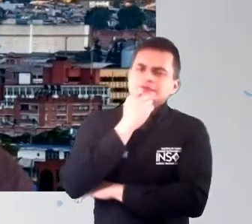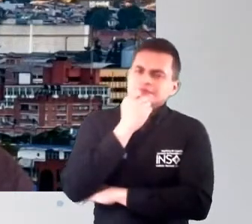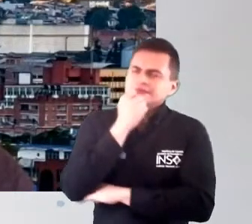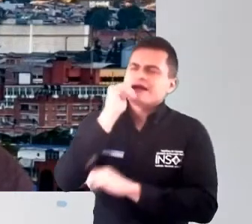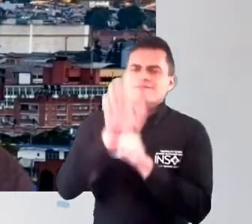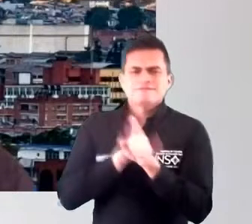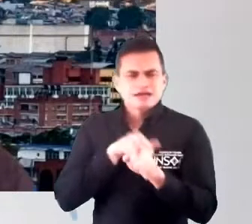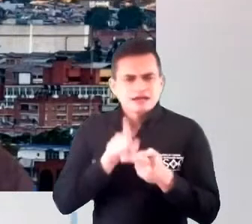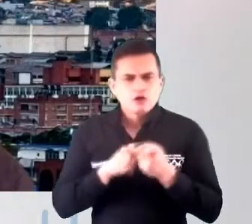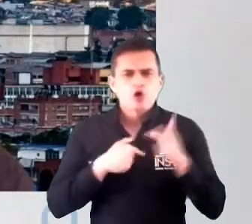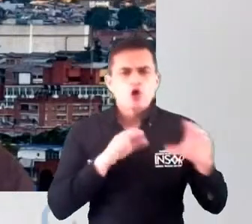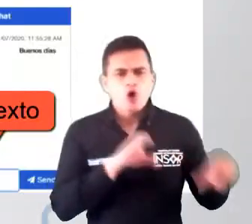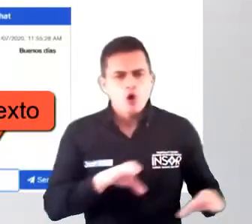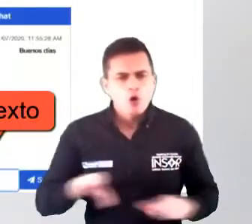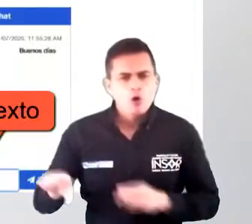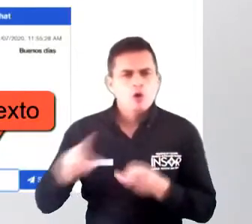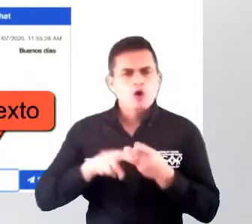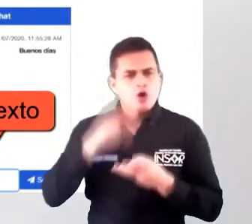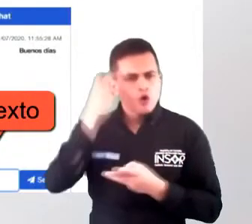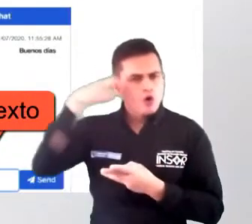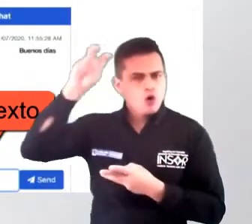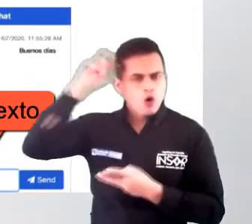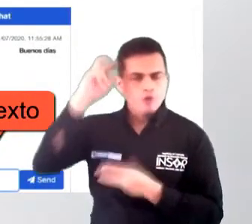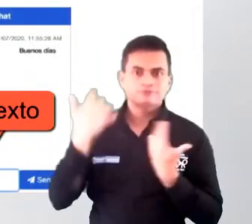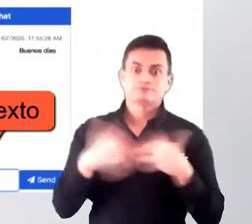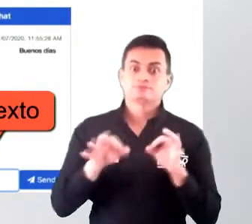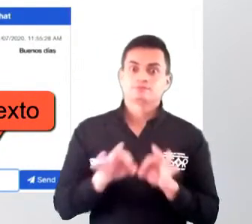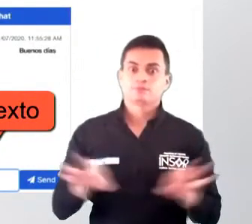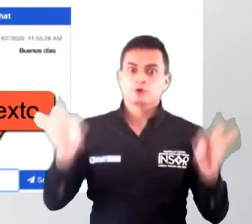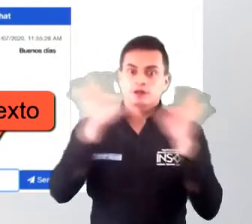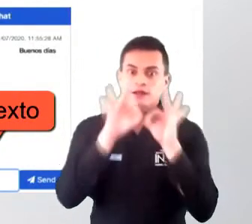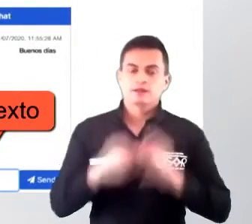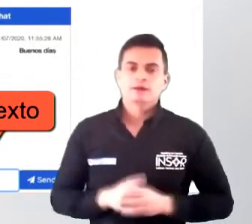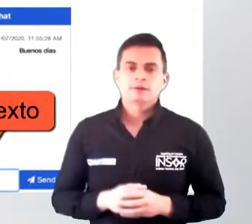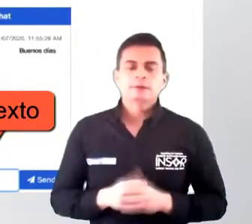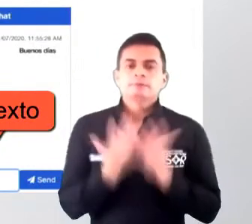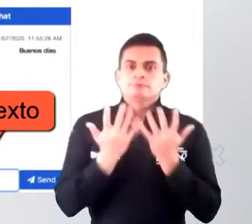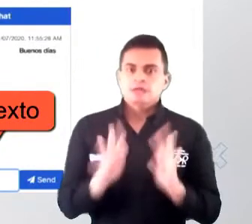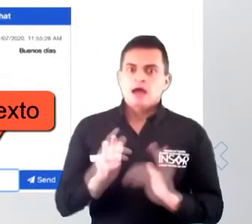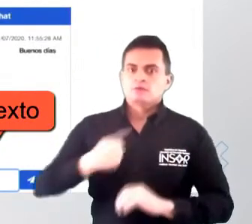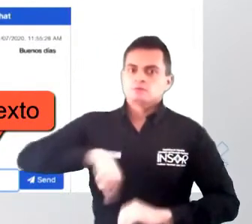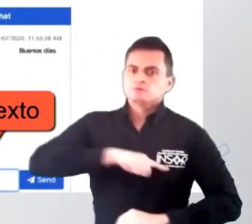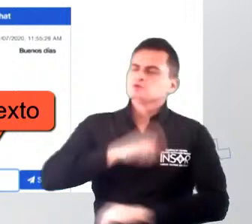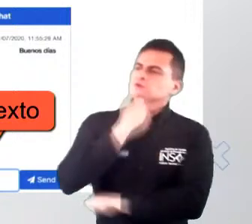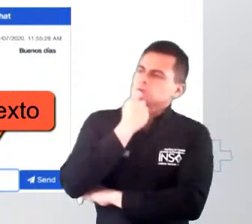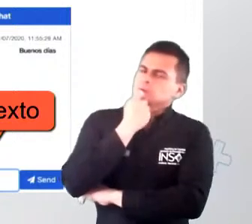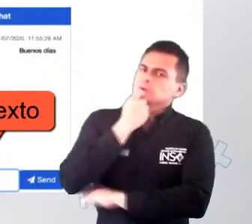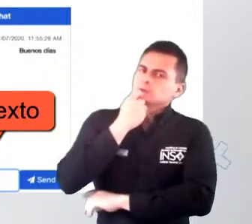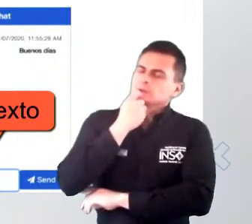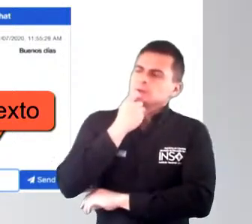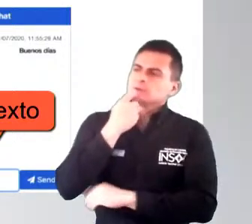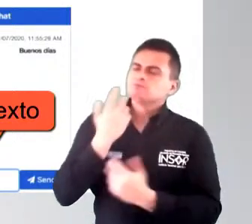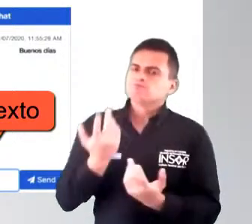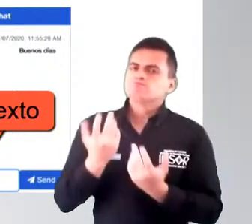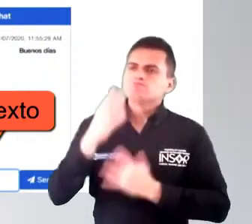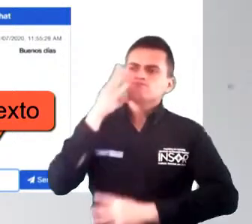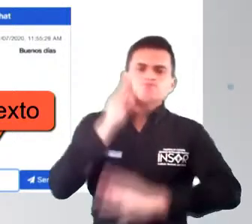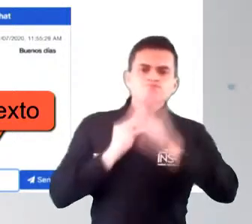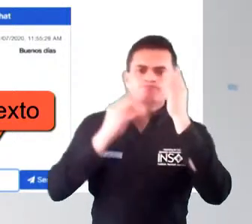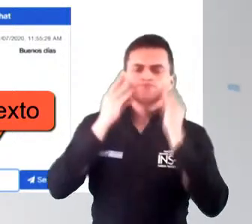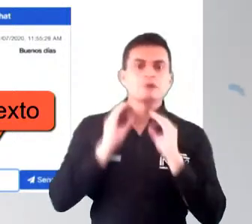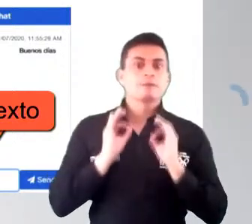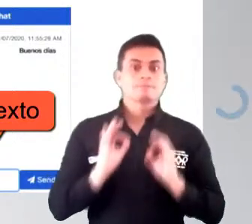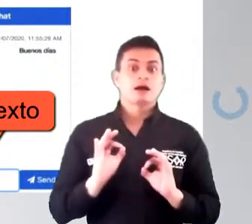cognitiva, y hemos vivido una experiencia muy interesante donde, por un lado, la